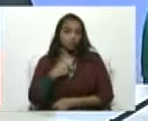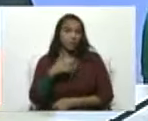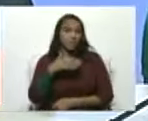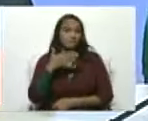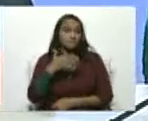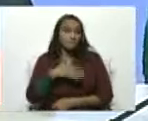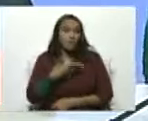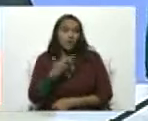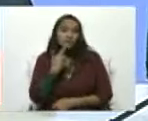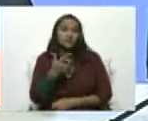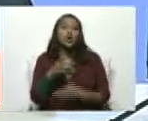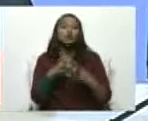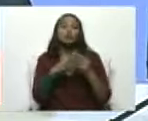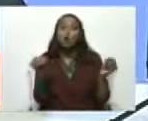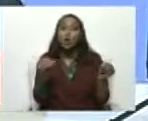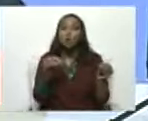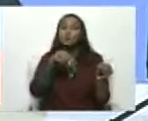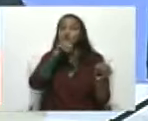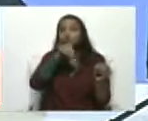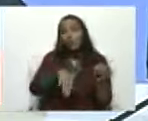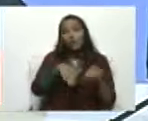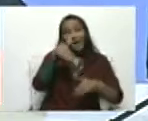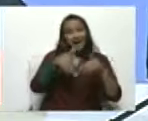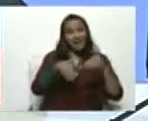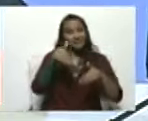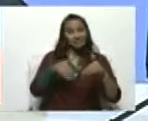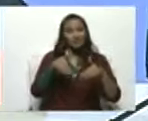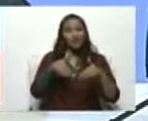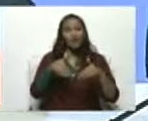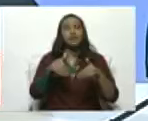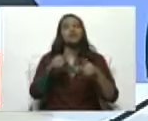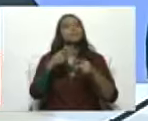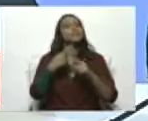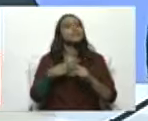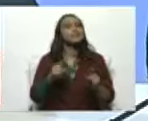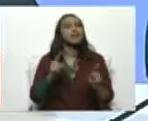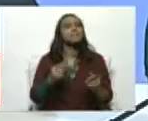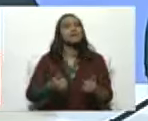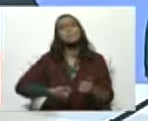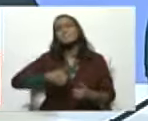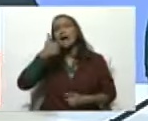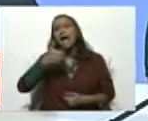son importantes, pero siempre la más importante será la que viene.